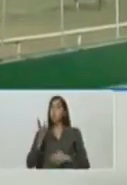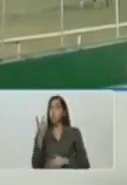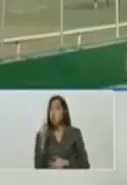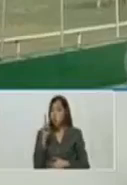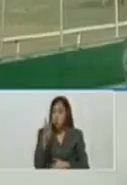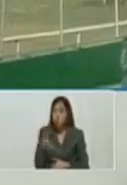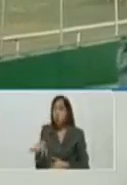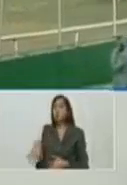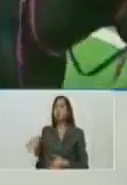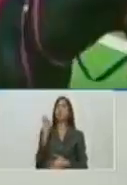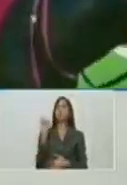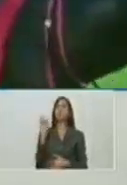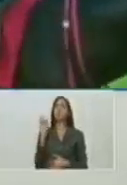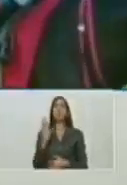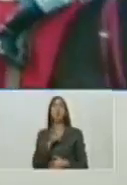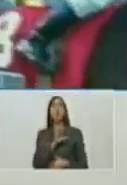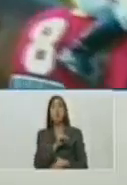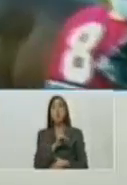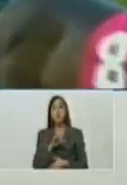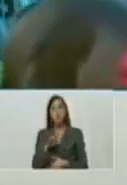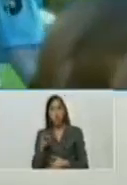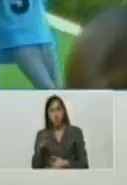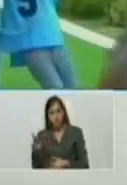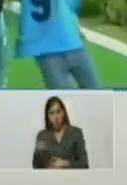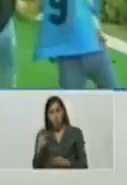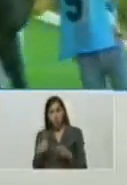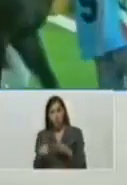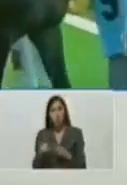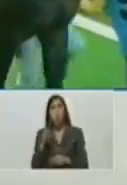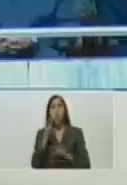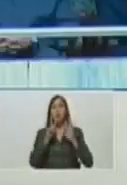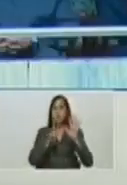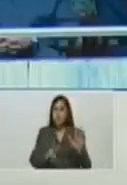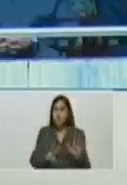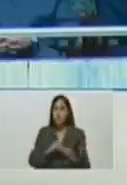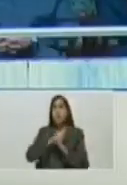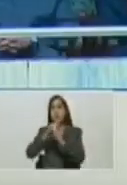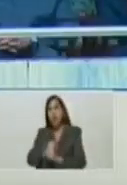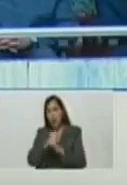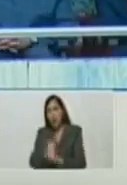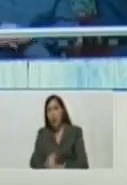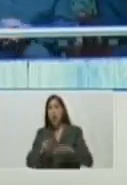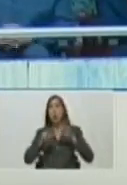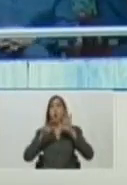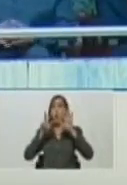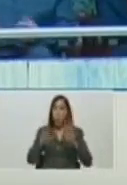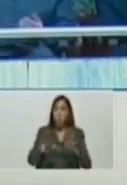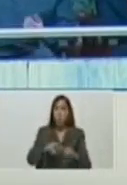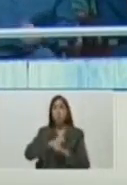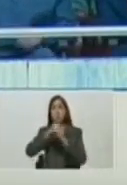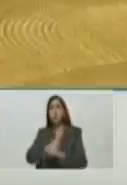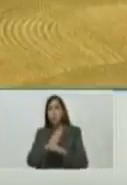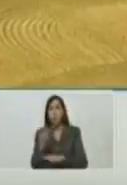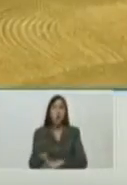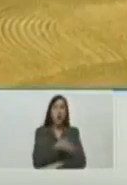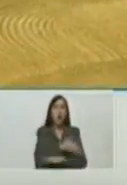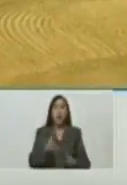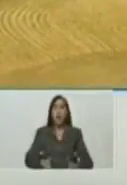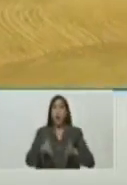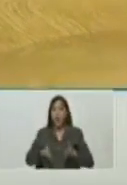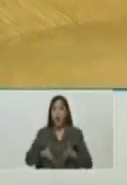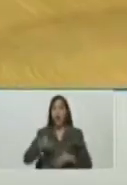de Freud. El número 7, Lusitano. El número 8, Aspistos, que había ganado el clásico Simón Bolívar